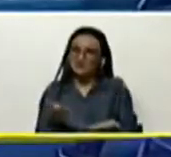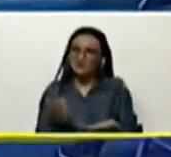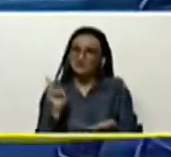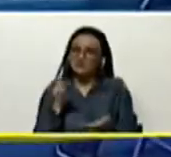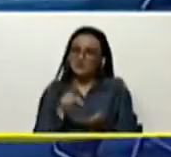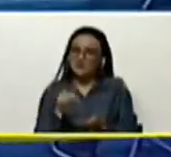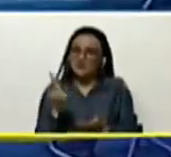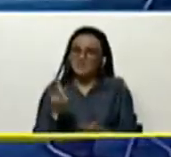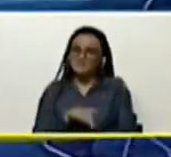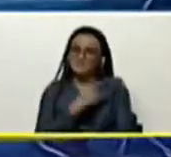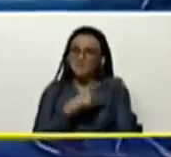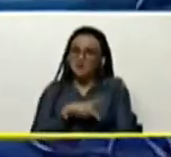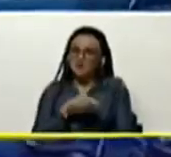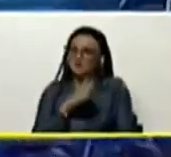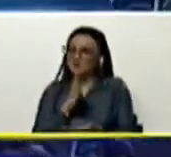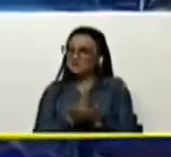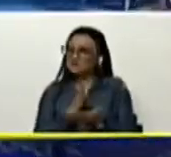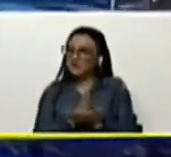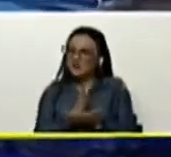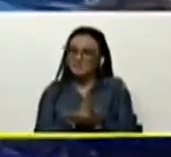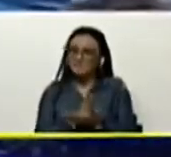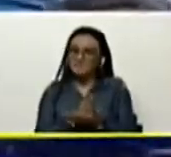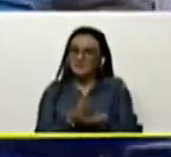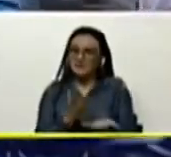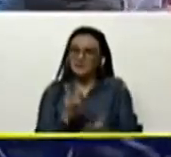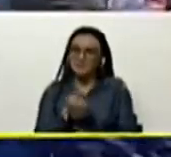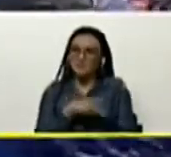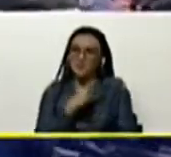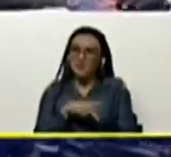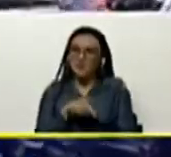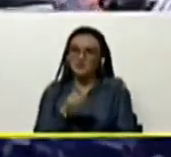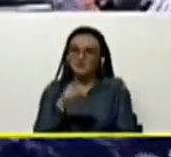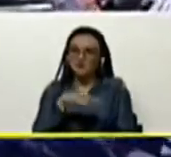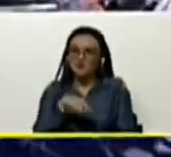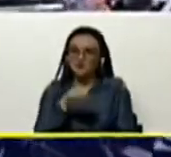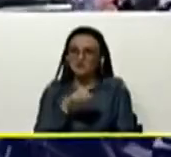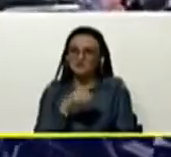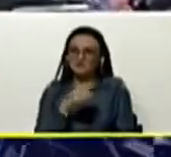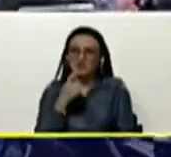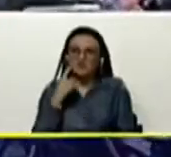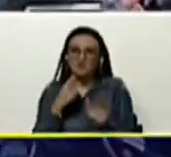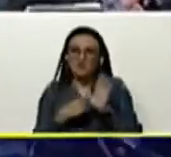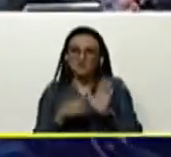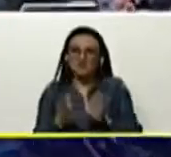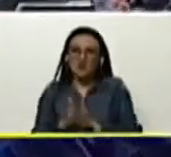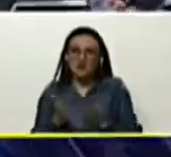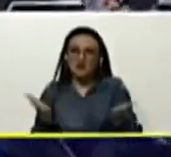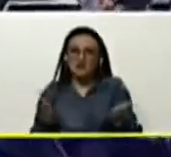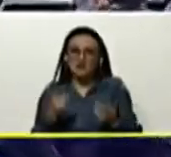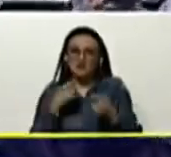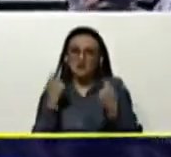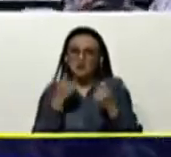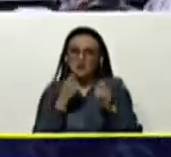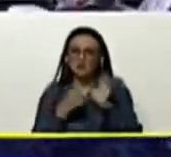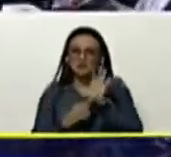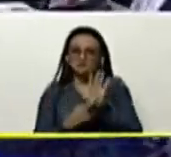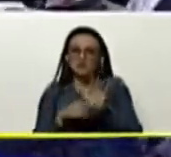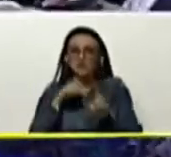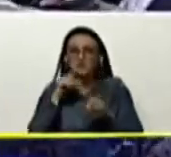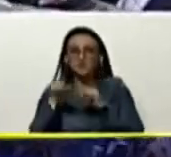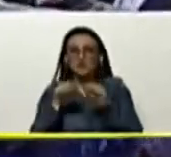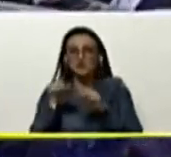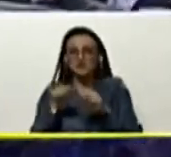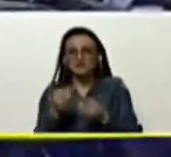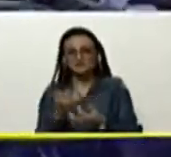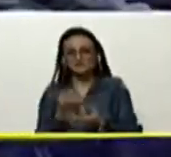poetas, usted siempre está en los actos con los poetas, usted va y muestra libros y eso y los publica en su Twitter. Eso